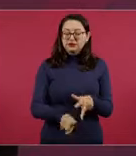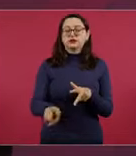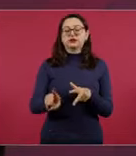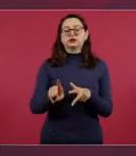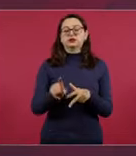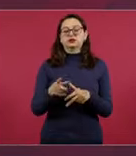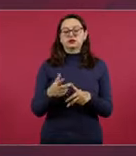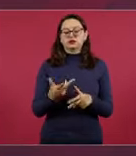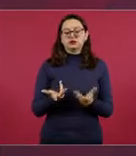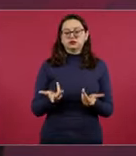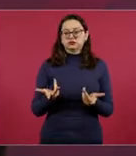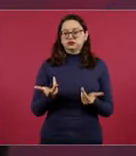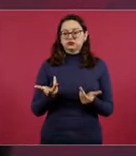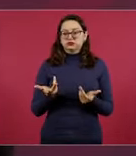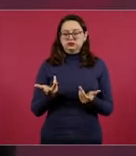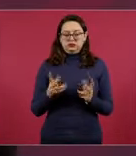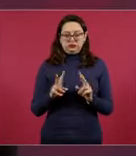desigualdad moderna,